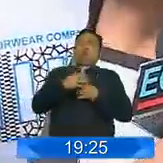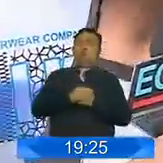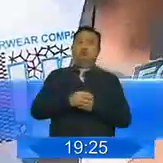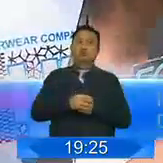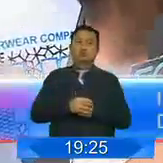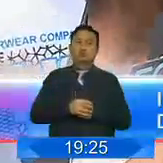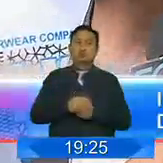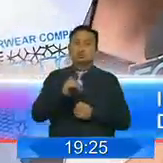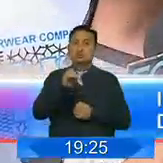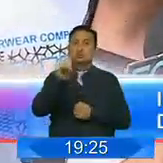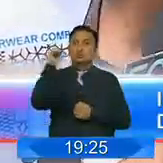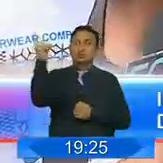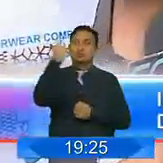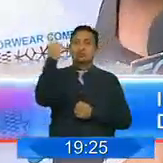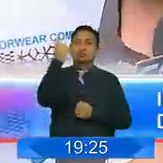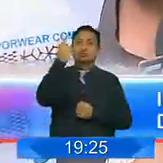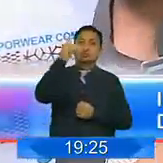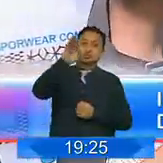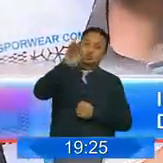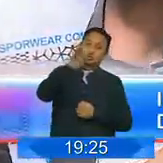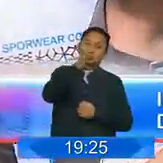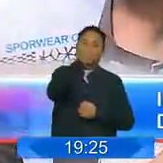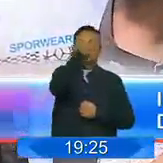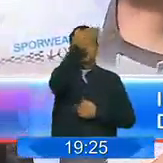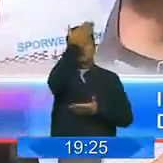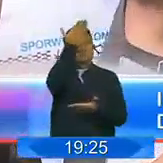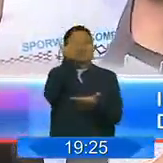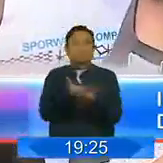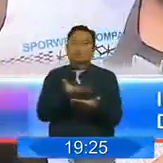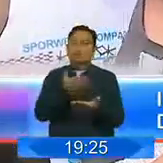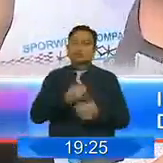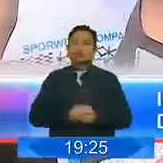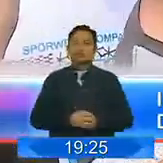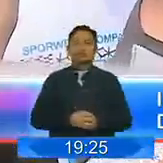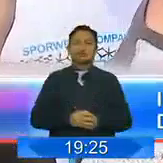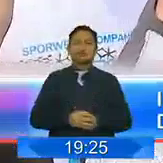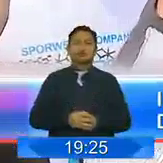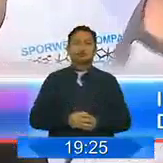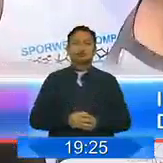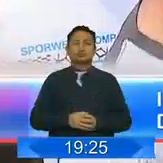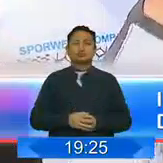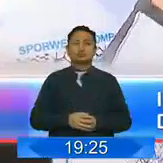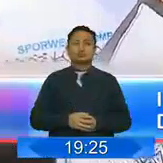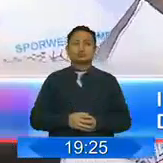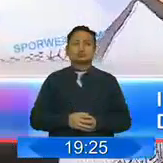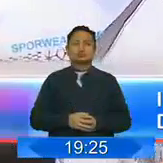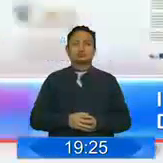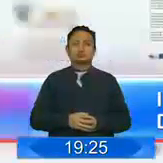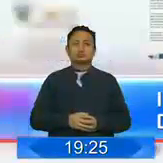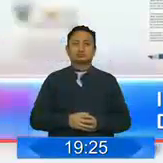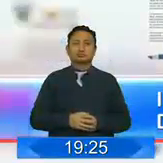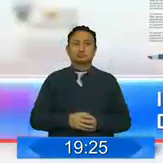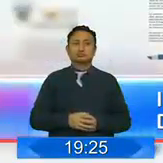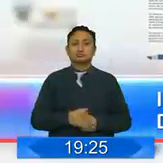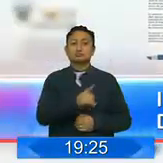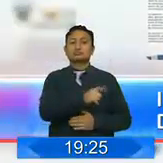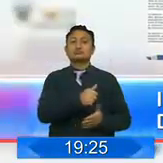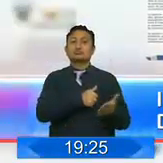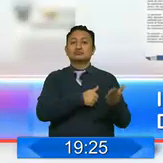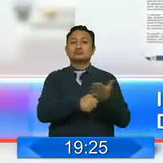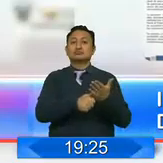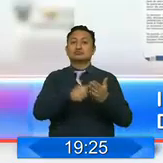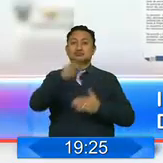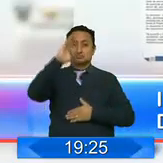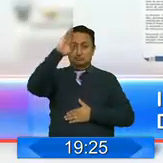se puso de lado, se puso de medio lado, cuando ya le vi nomás que cogió y se dio la vuelta y se cayó. La ministra del Interior,